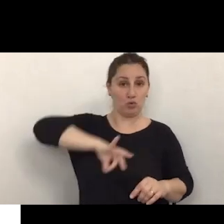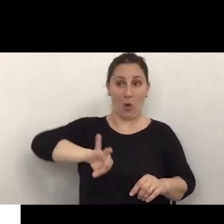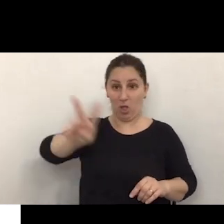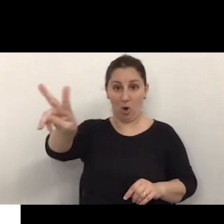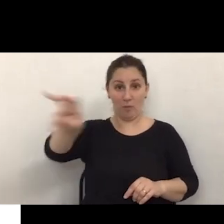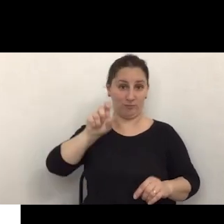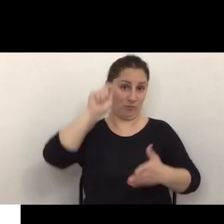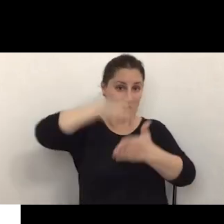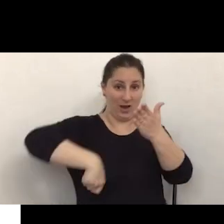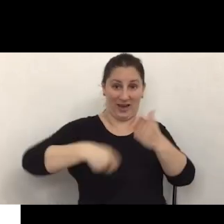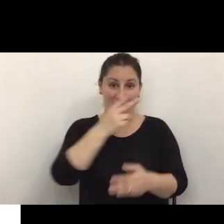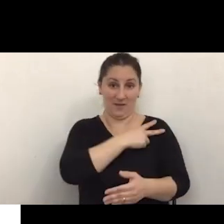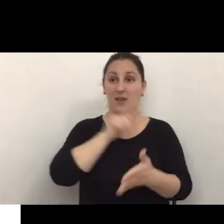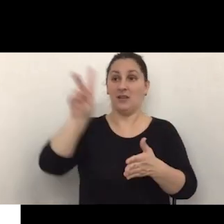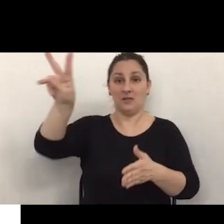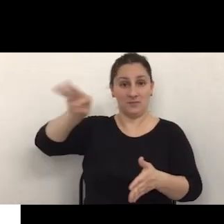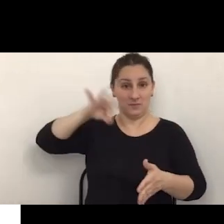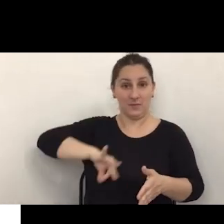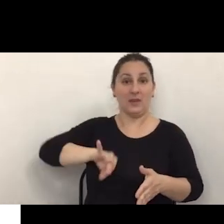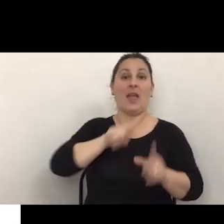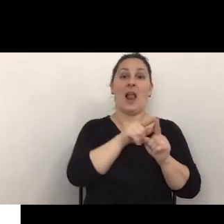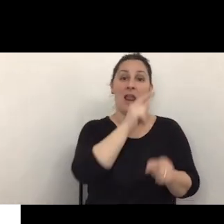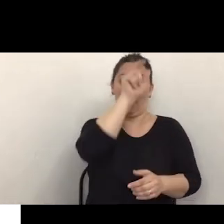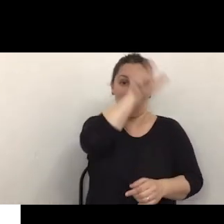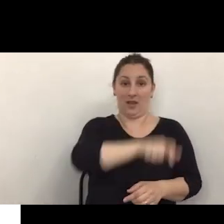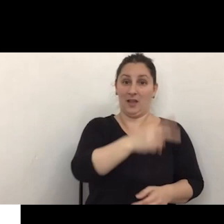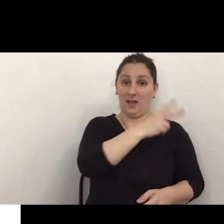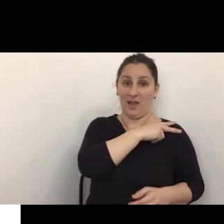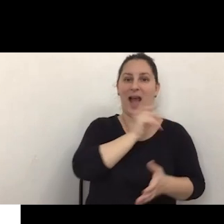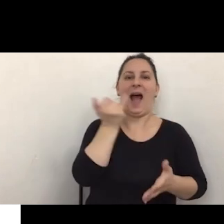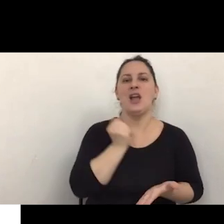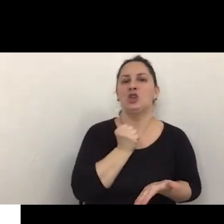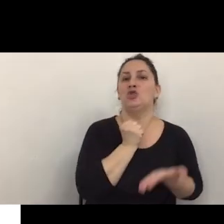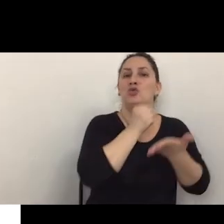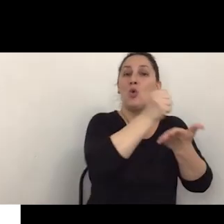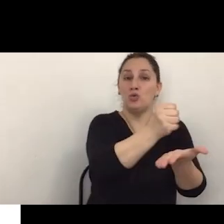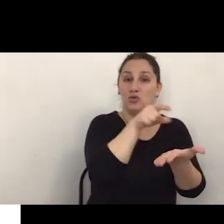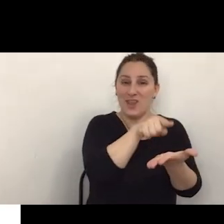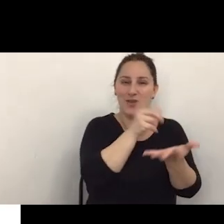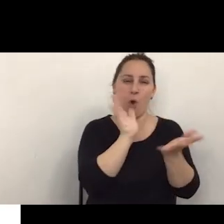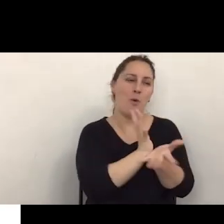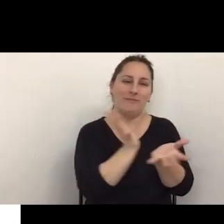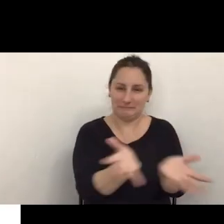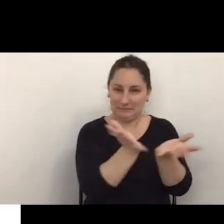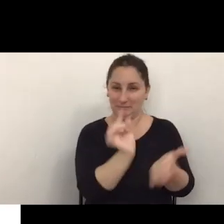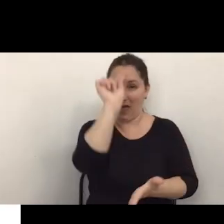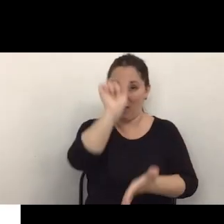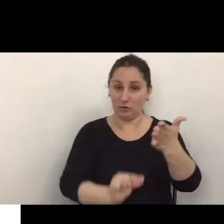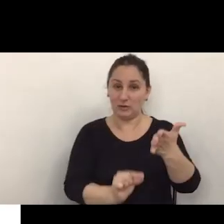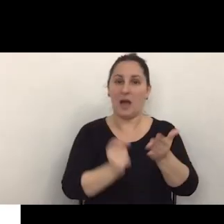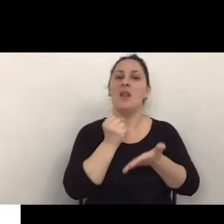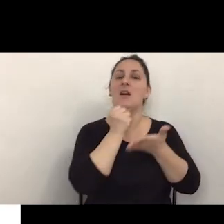con el empleador, y para ese empleador este subsidio, este incentivo que va a tener es